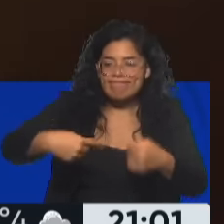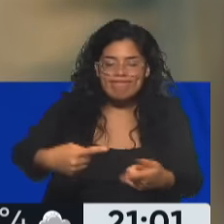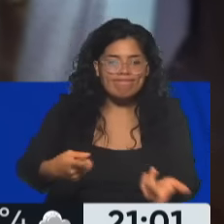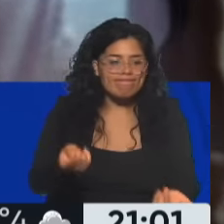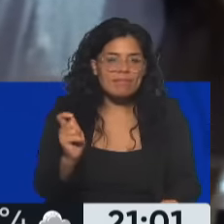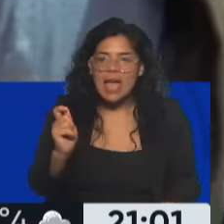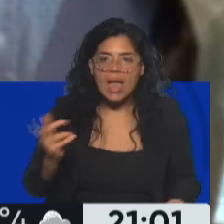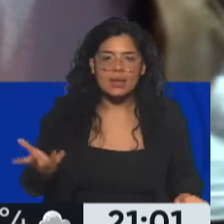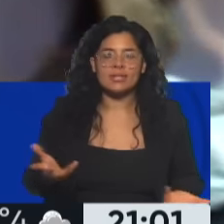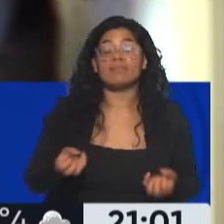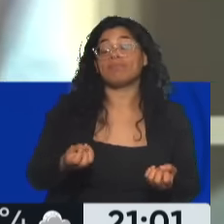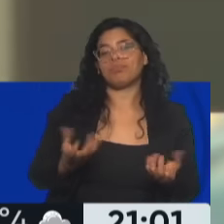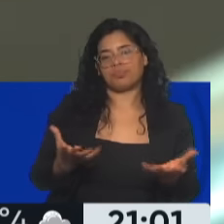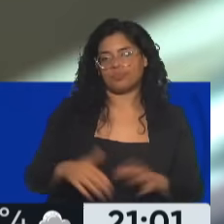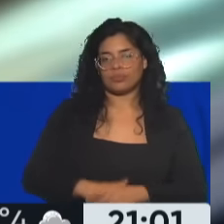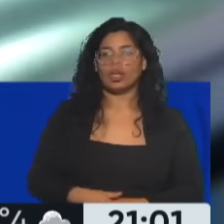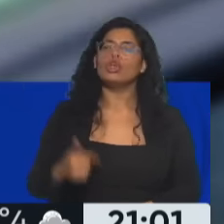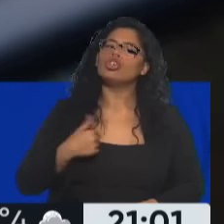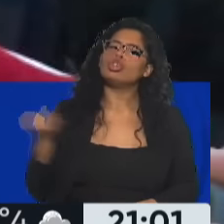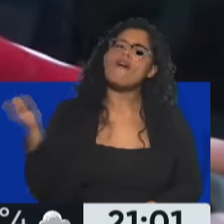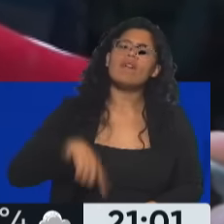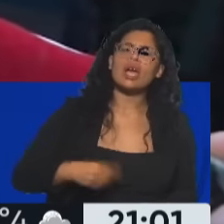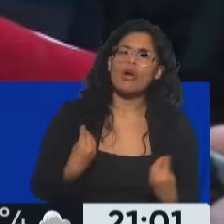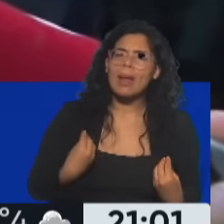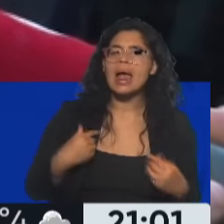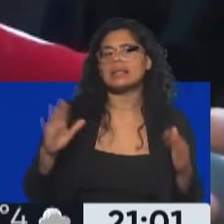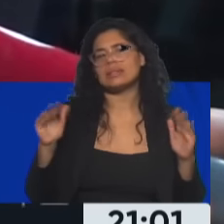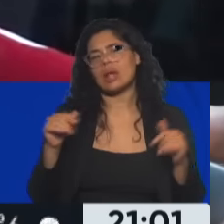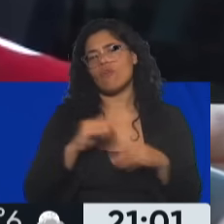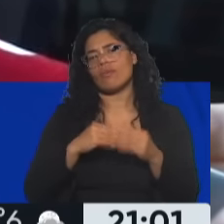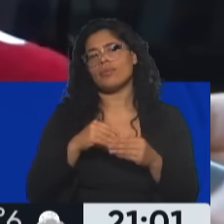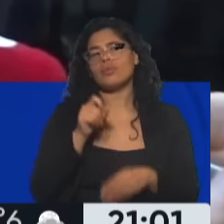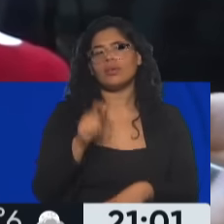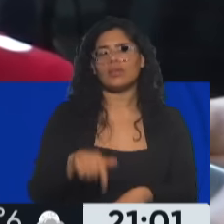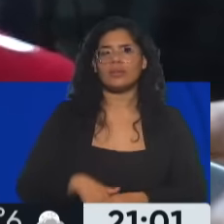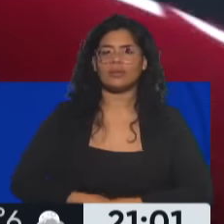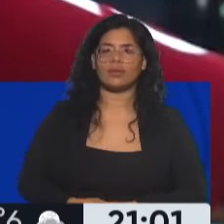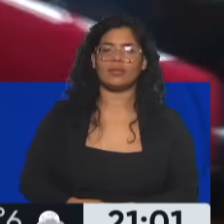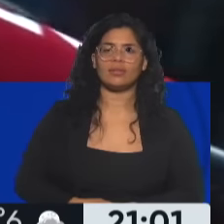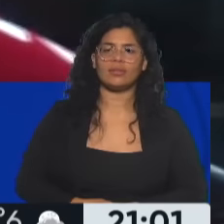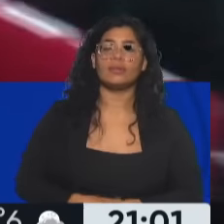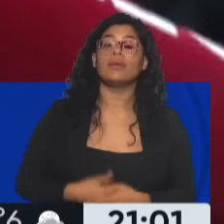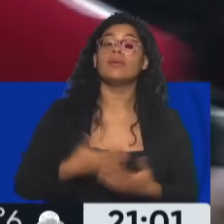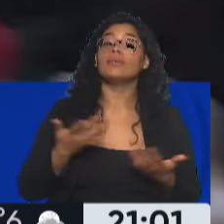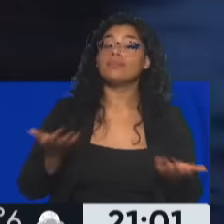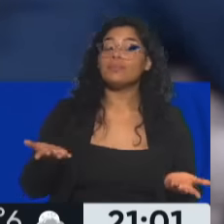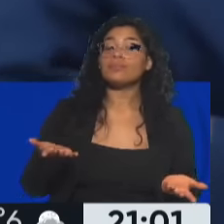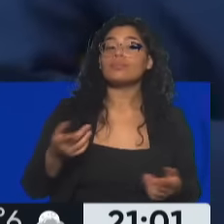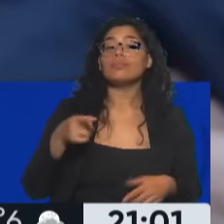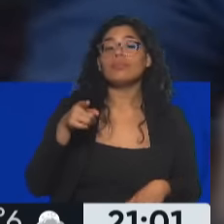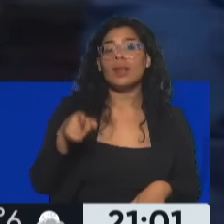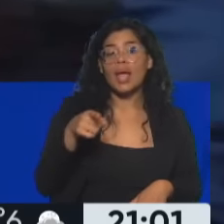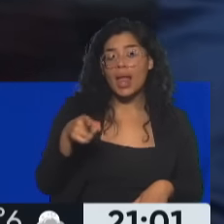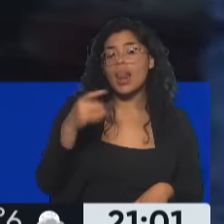vengo simplemente a saludar a la familia y un último adiós. ¿Había hablado con él en el último tiempo? Él estuvo hace